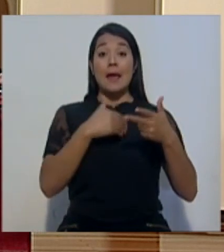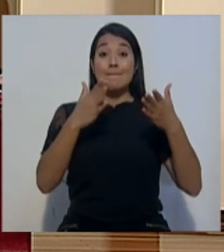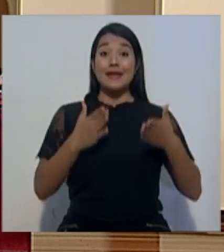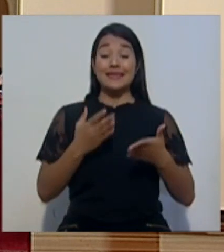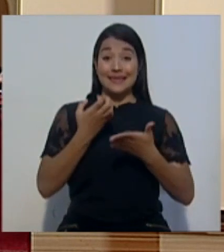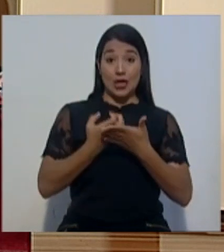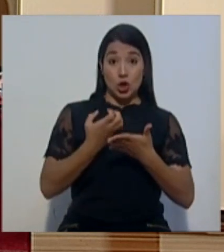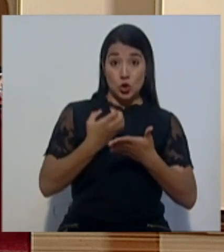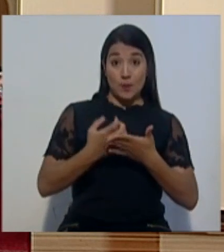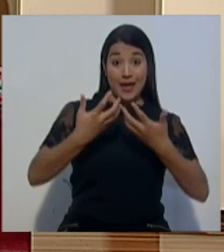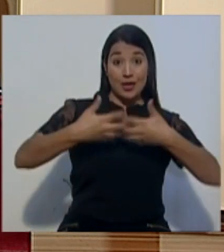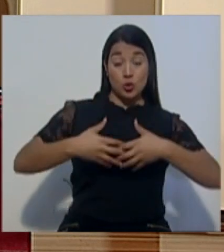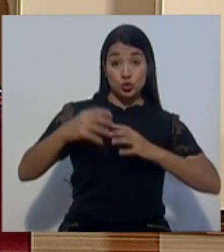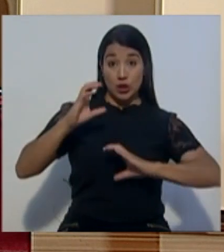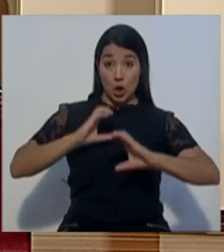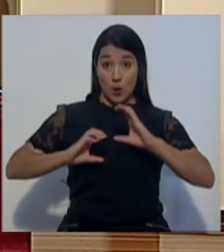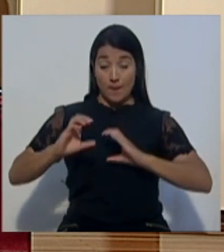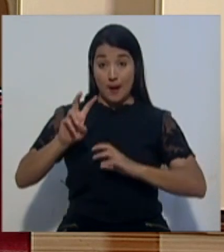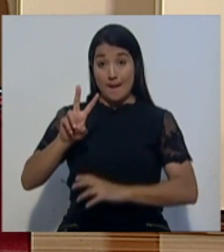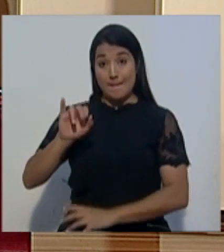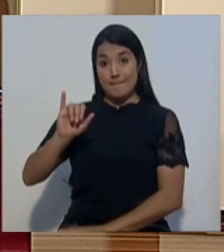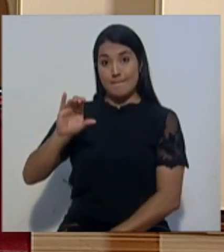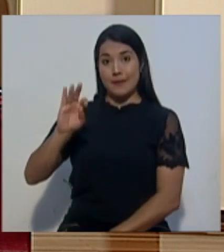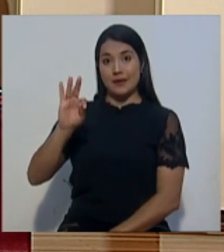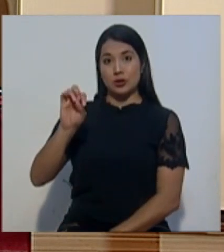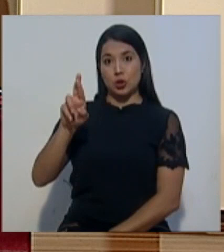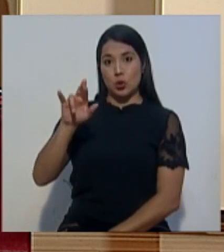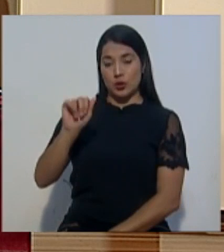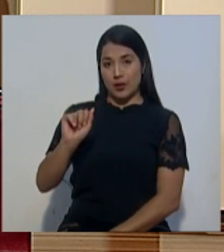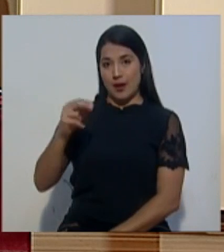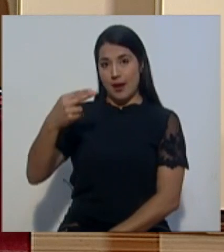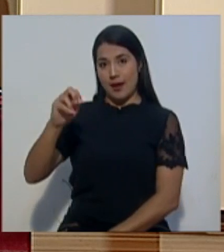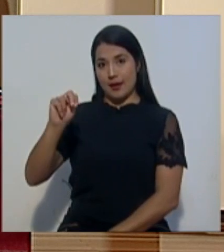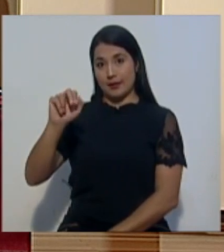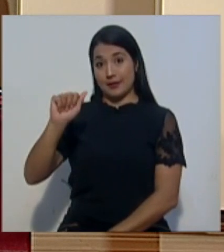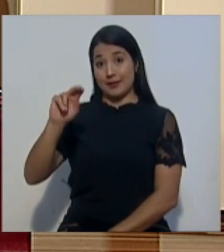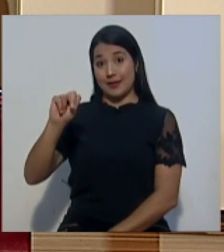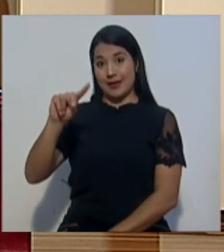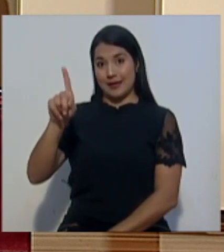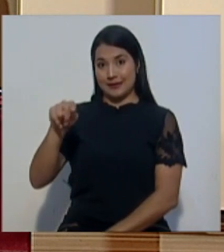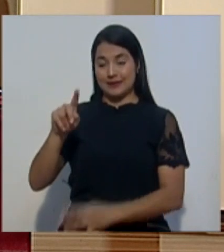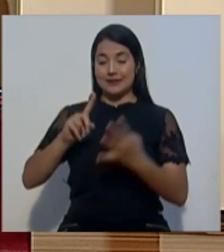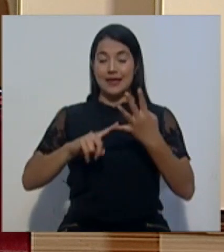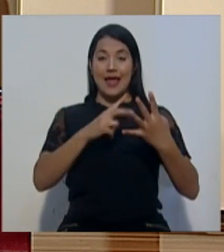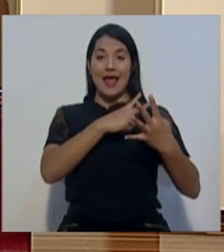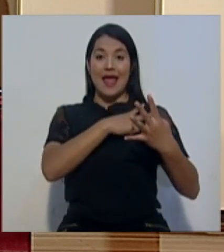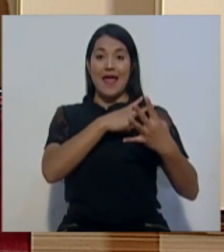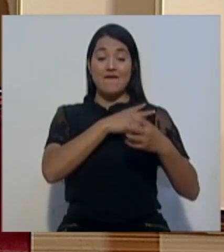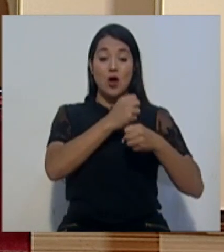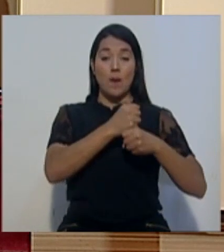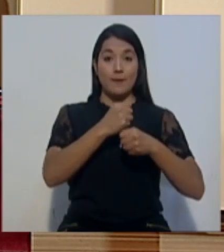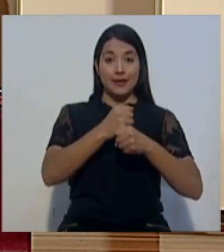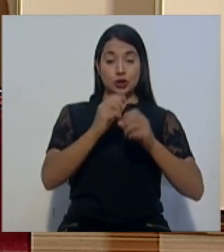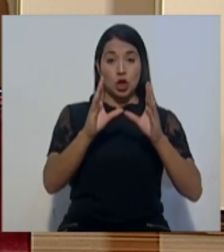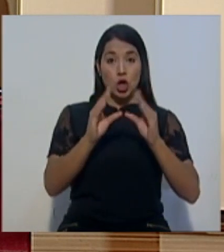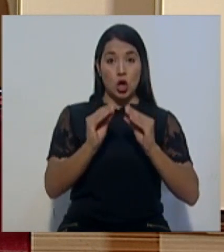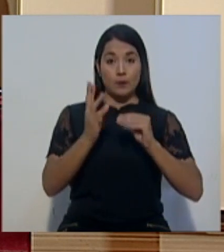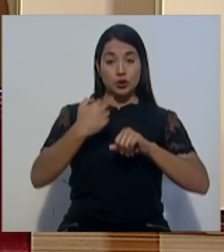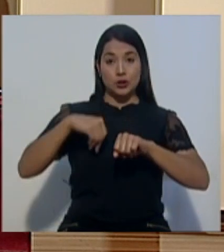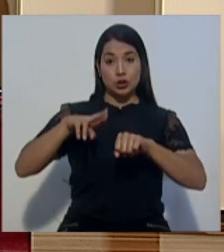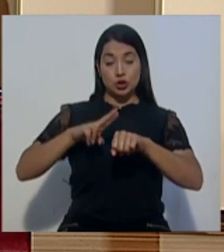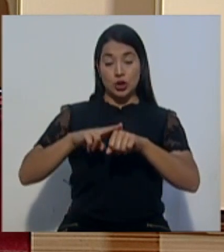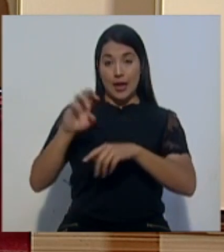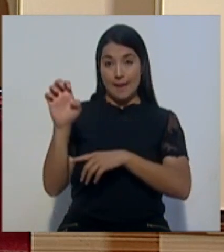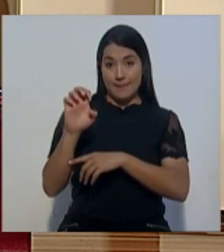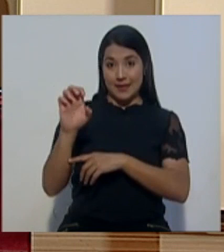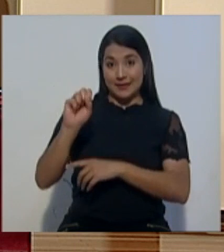Economía, Industria y Comercio, doña Victoria Hernández, y el jefe de operaciones de la Comisión Nacional de